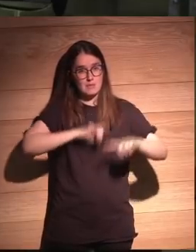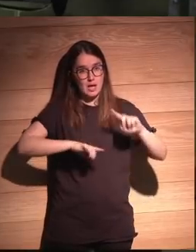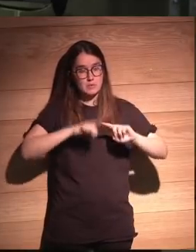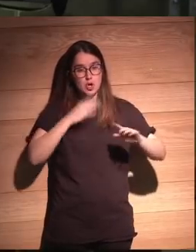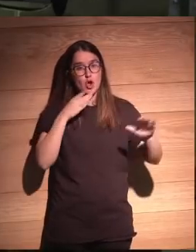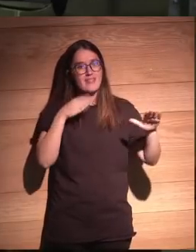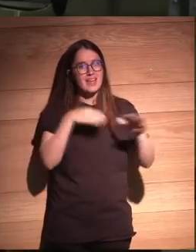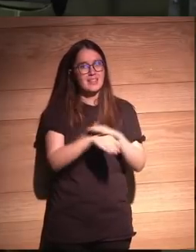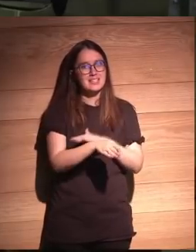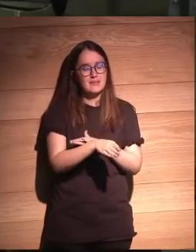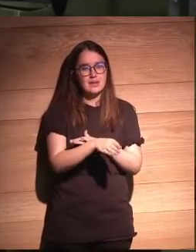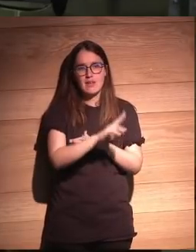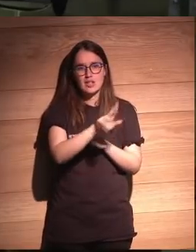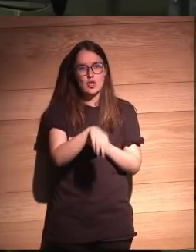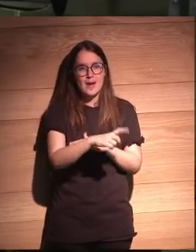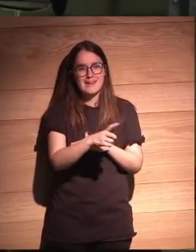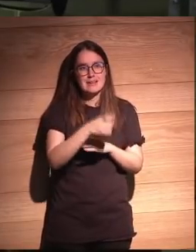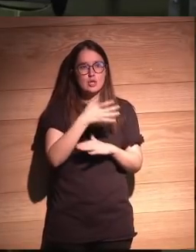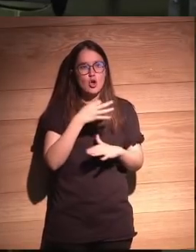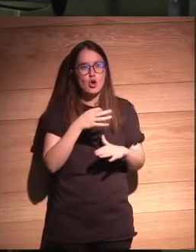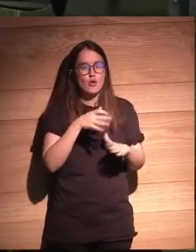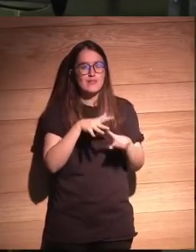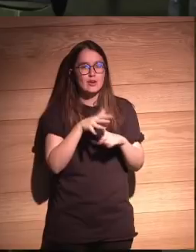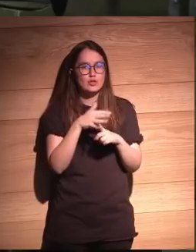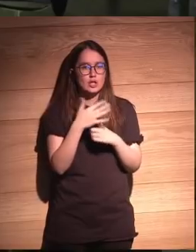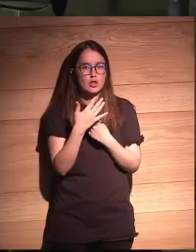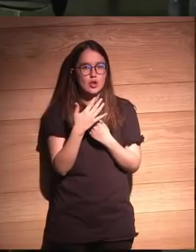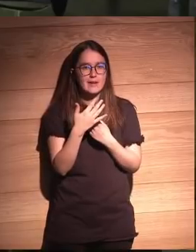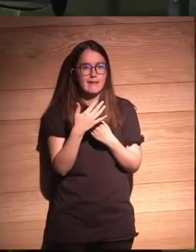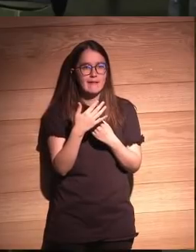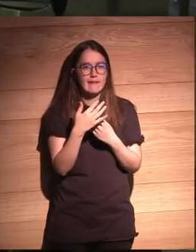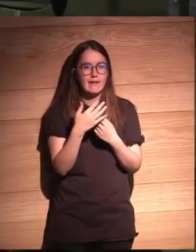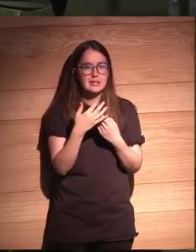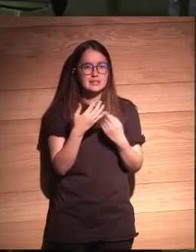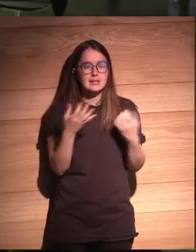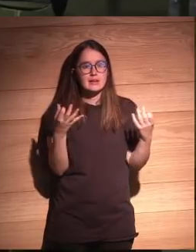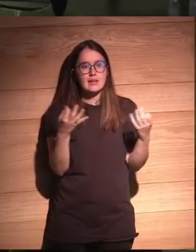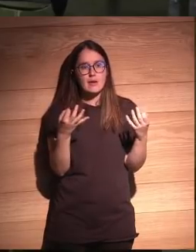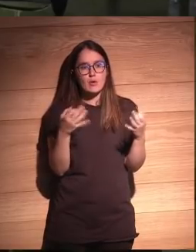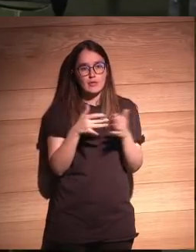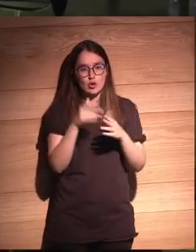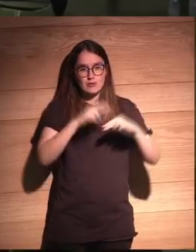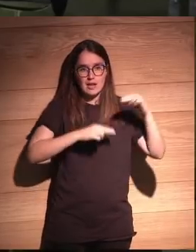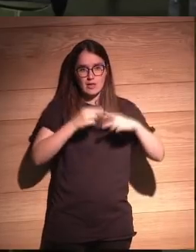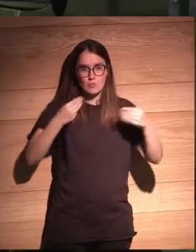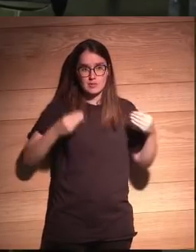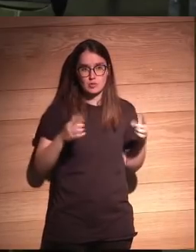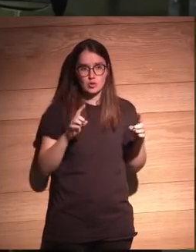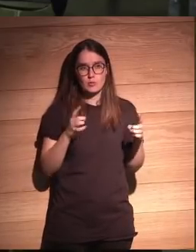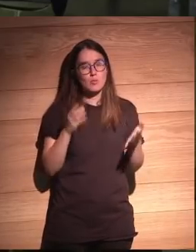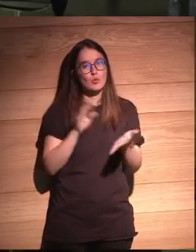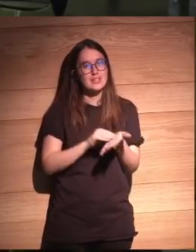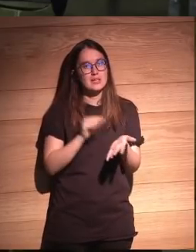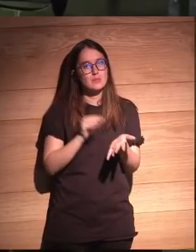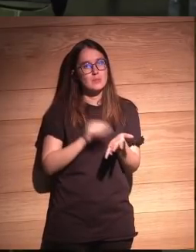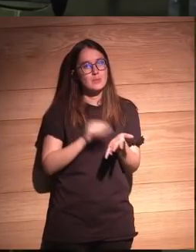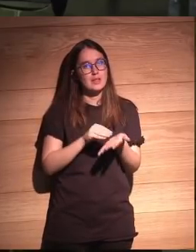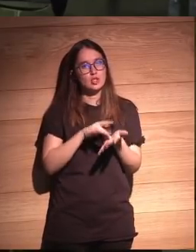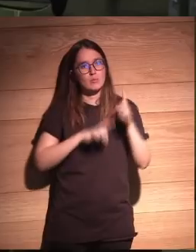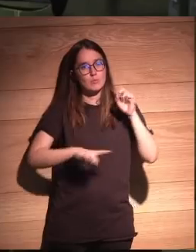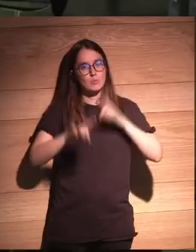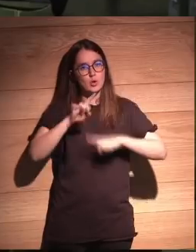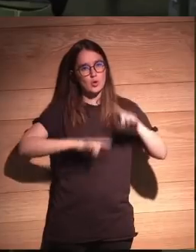de accesibilidad o de sus propias condiciones de tejido que tienen que ver con cuando se construyeron, sino muchas veces tienen